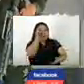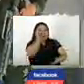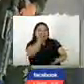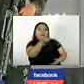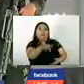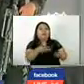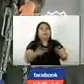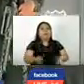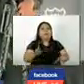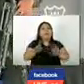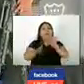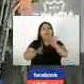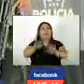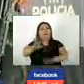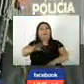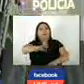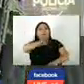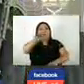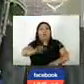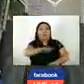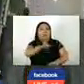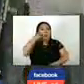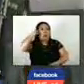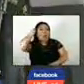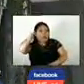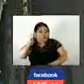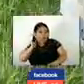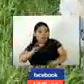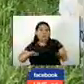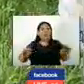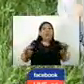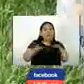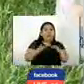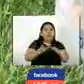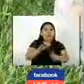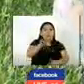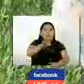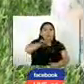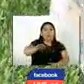los cuales el 65% son hombres. Además,